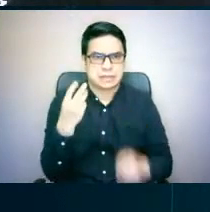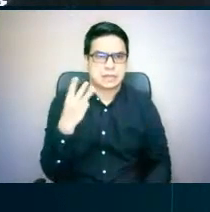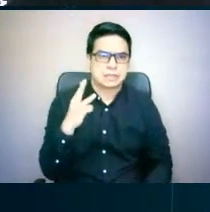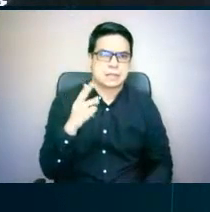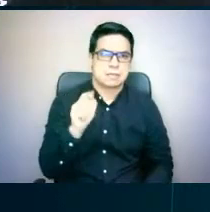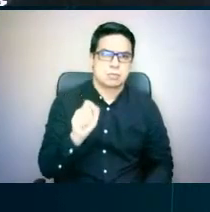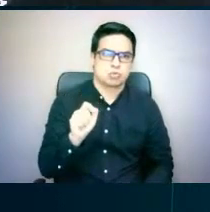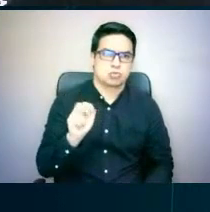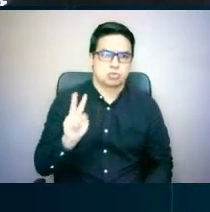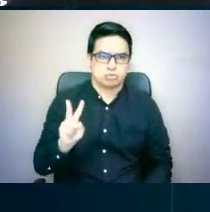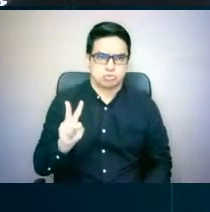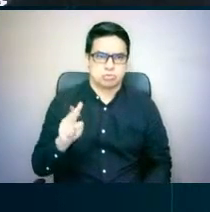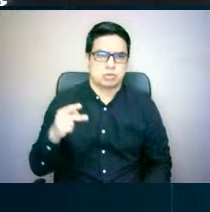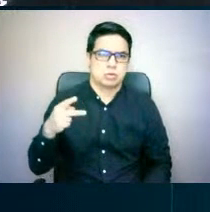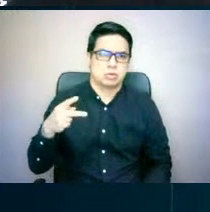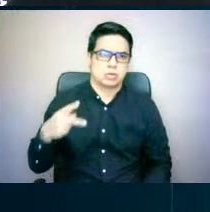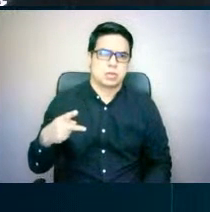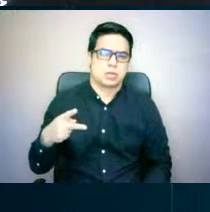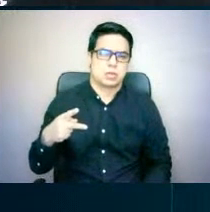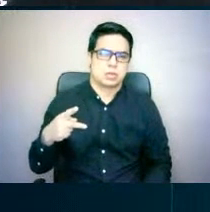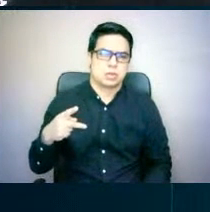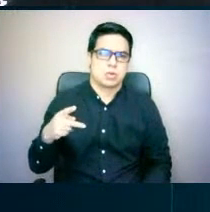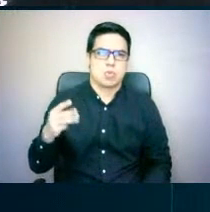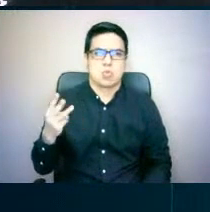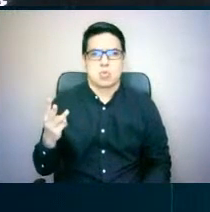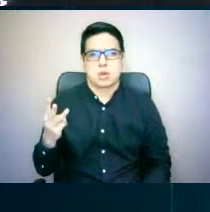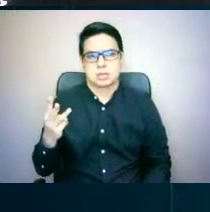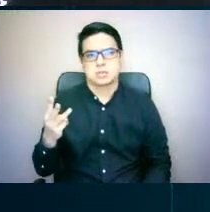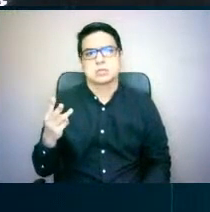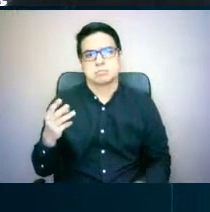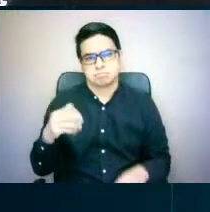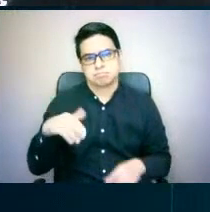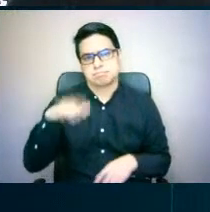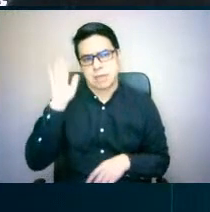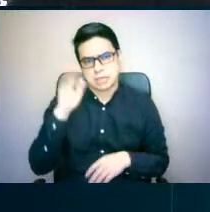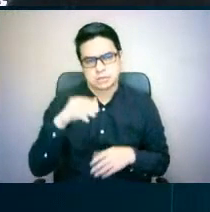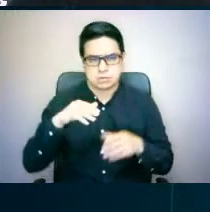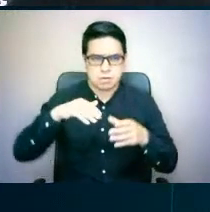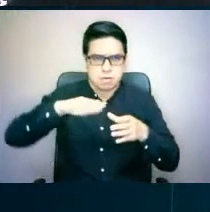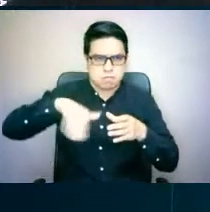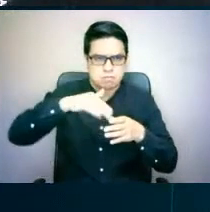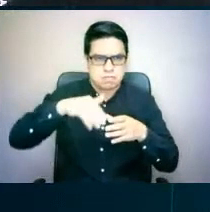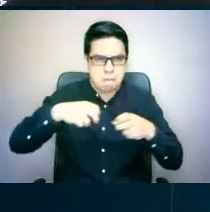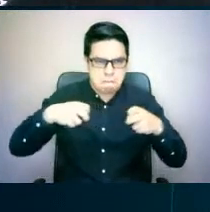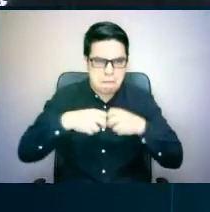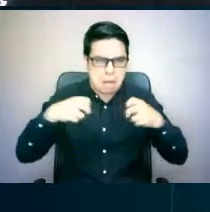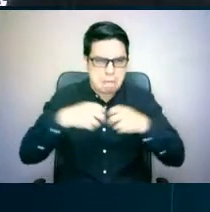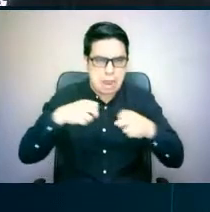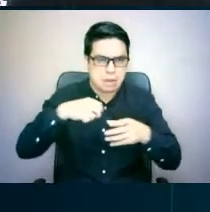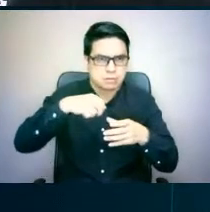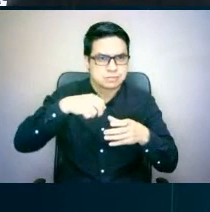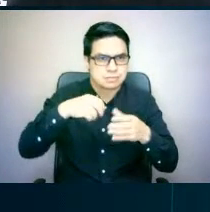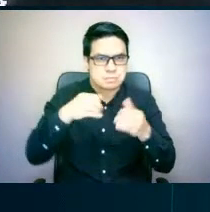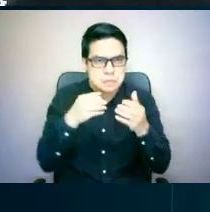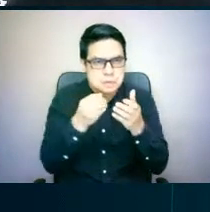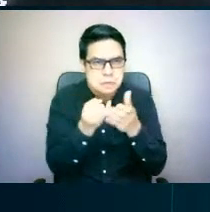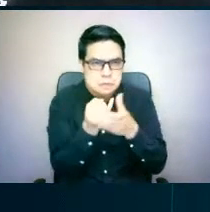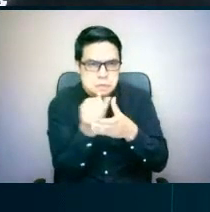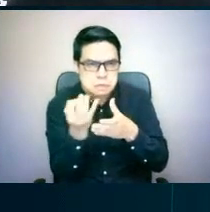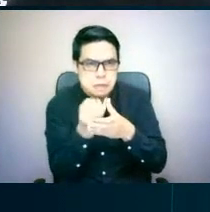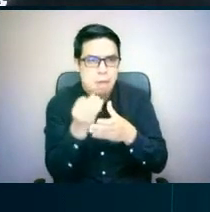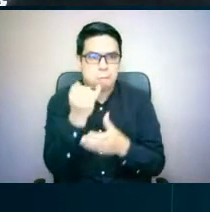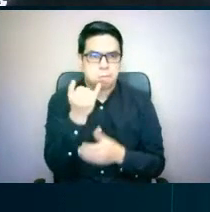mencioné son principalmente utilizadas en las celdas de media tensión. Pero lo que hace Siemens es